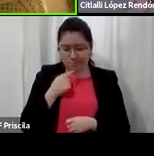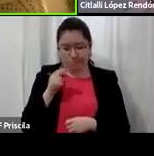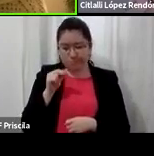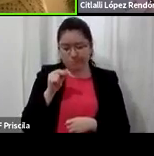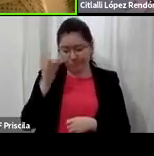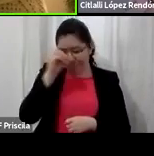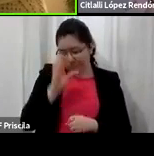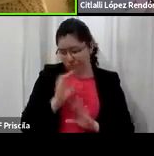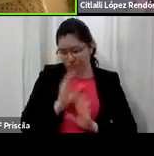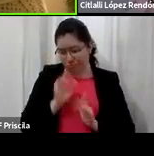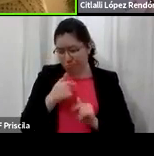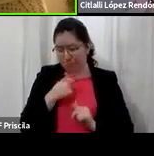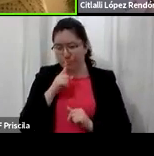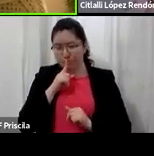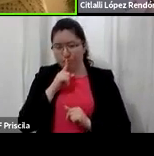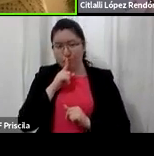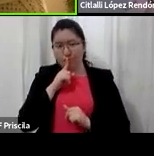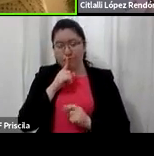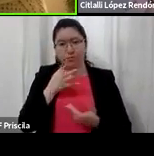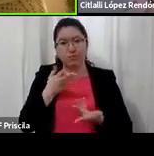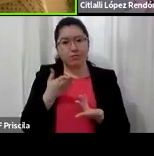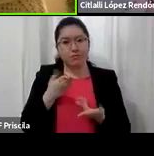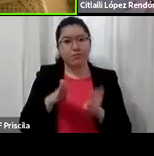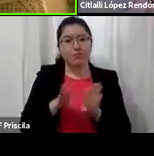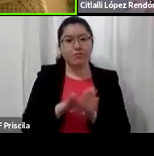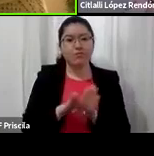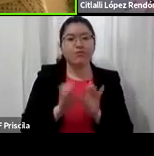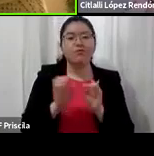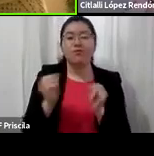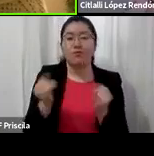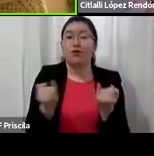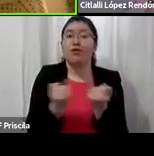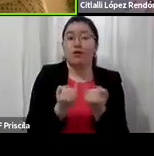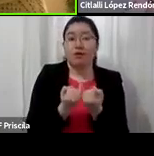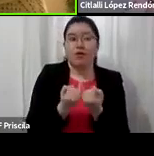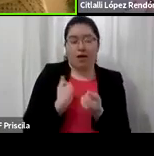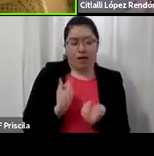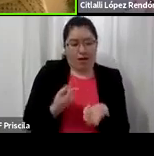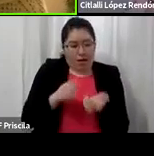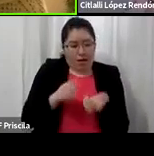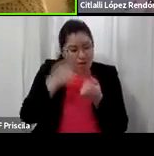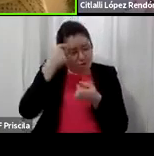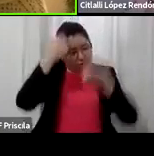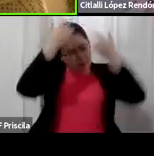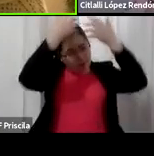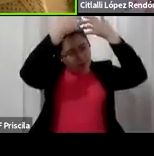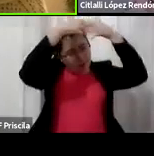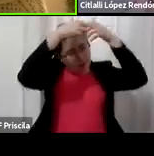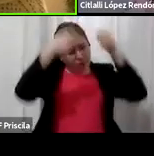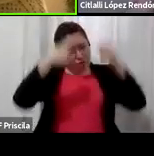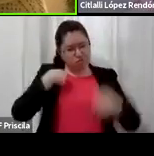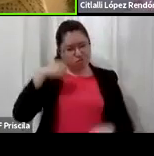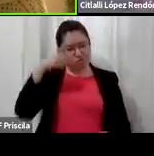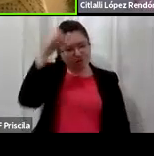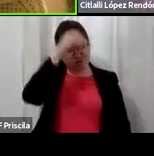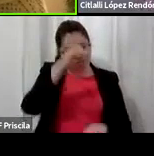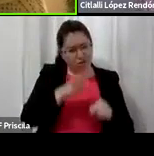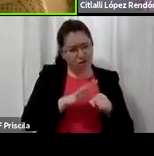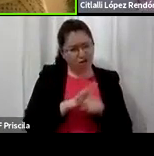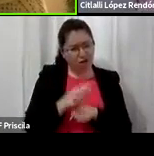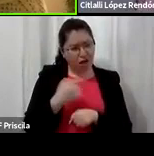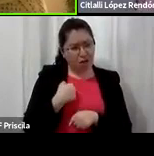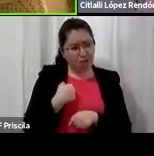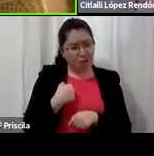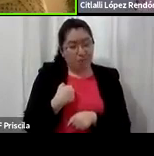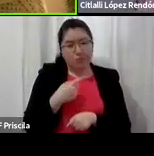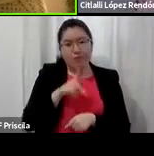dado chance de tener ese proceso en sus mentes, ¿no? De cuál es su opinión y de qué es lo que quisieran. Entonces creo que